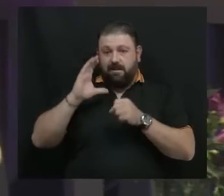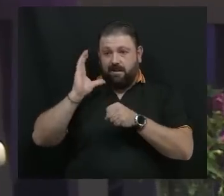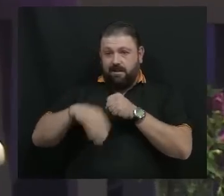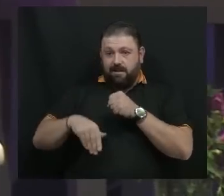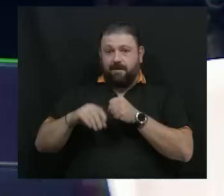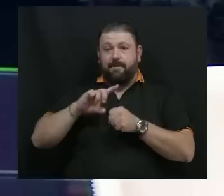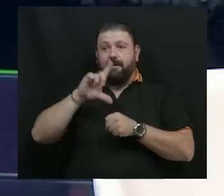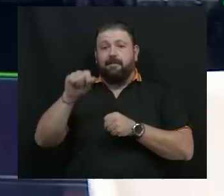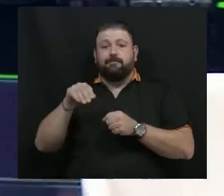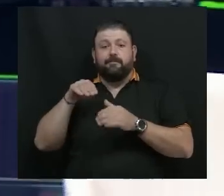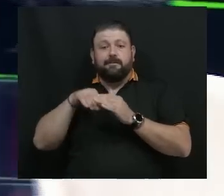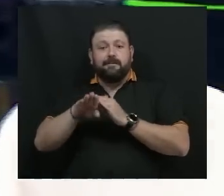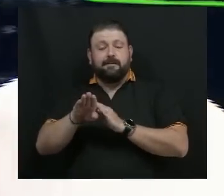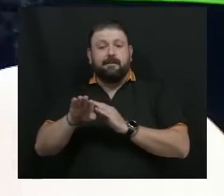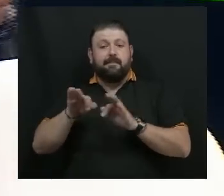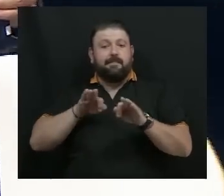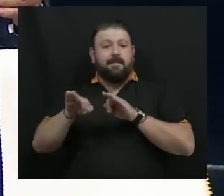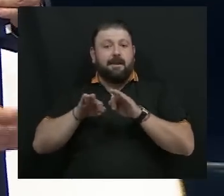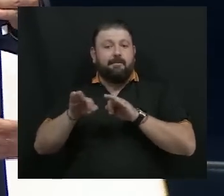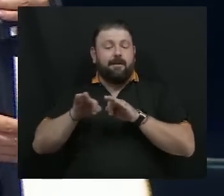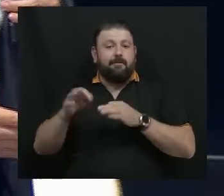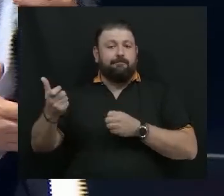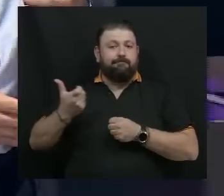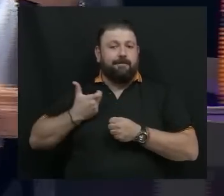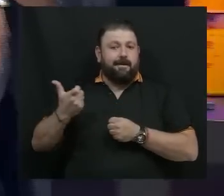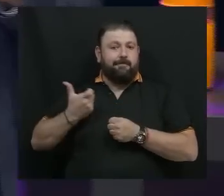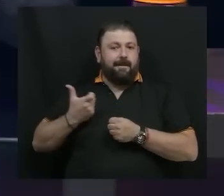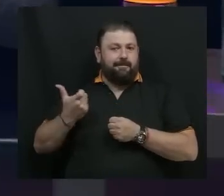el 100% de nuestro propio esfuerzo. ¿Están de acuerdo o no?